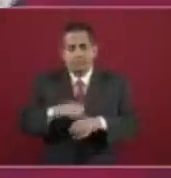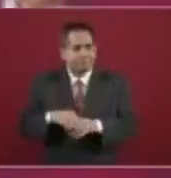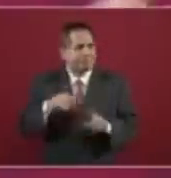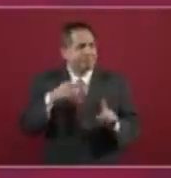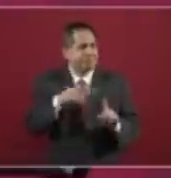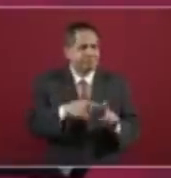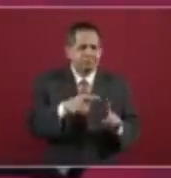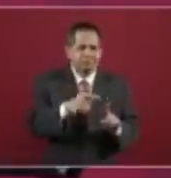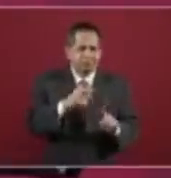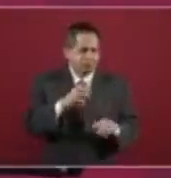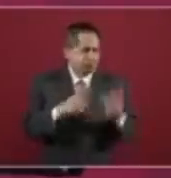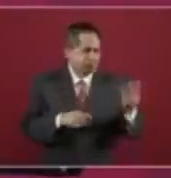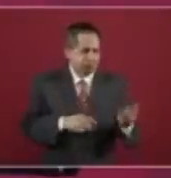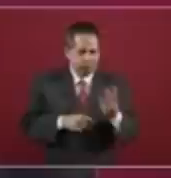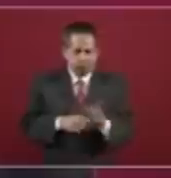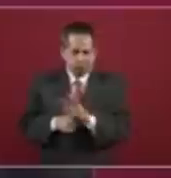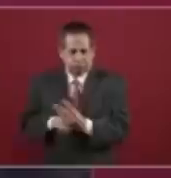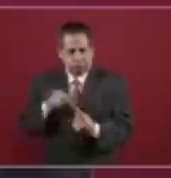que va en la terna.